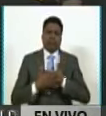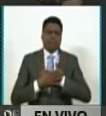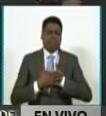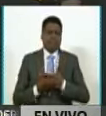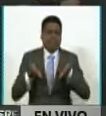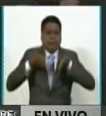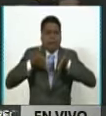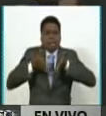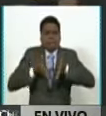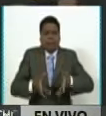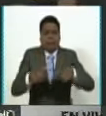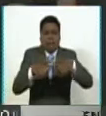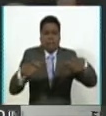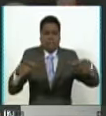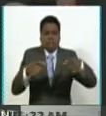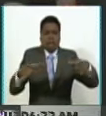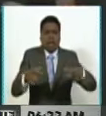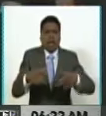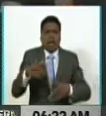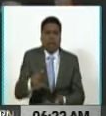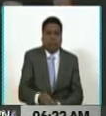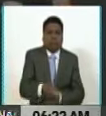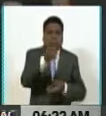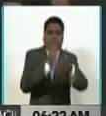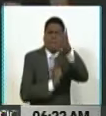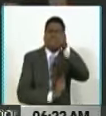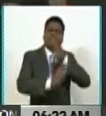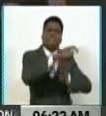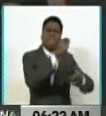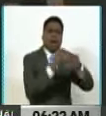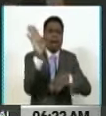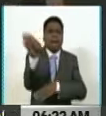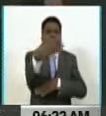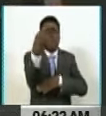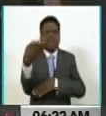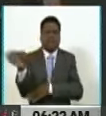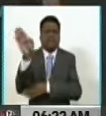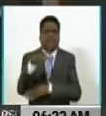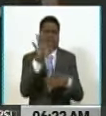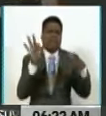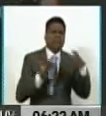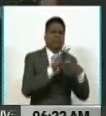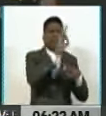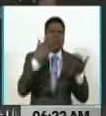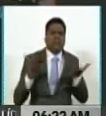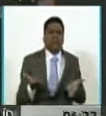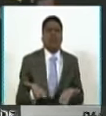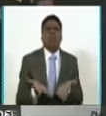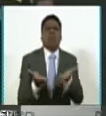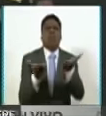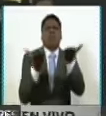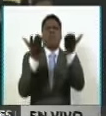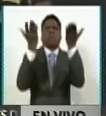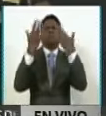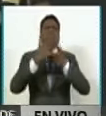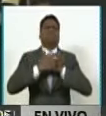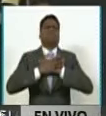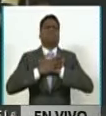las banderas, a exaltar el espíritu, a sentirnos alegres, porque